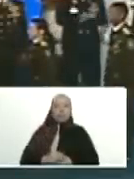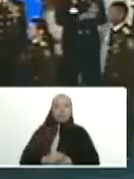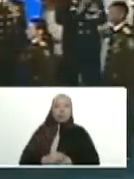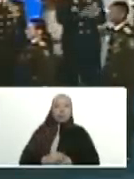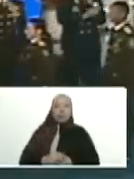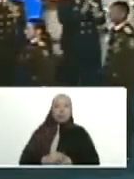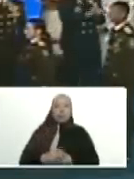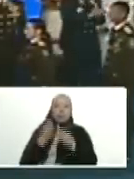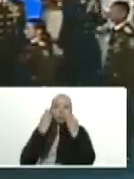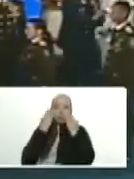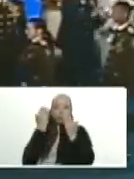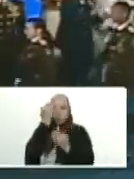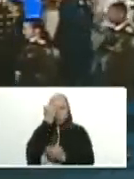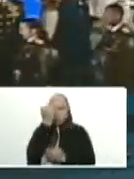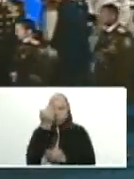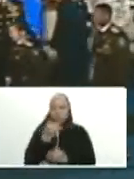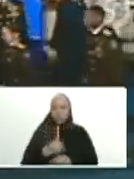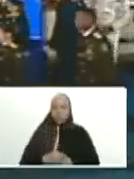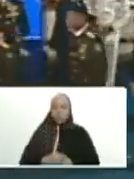izquierda. De frente, mar.